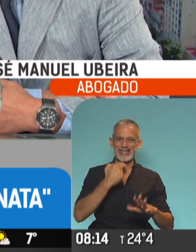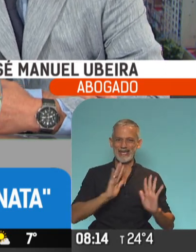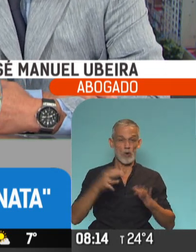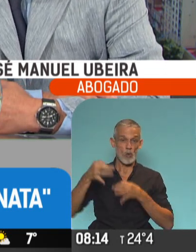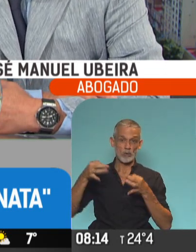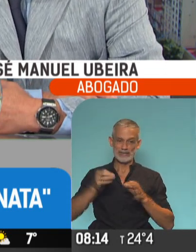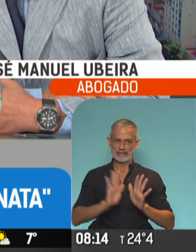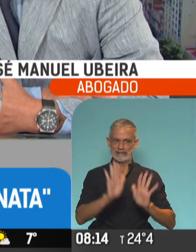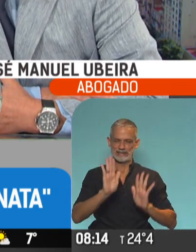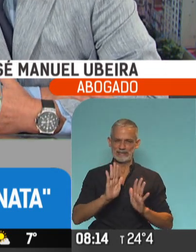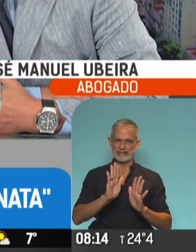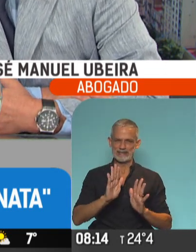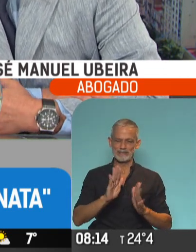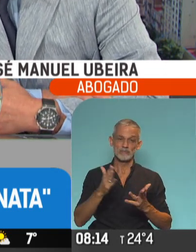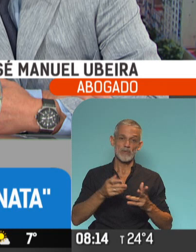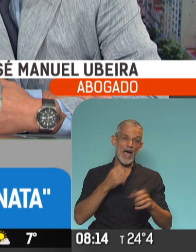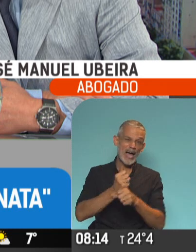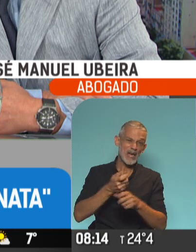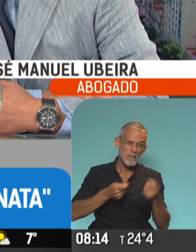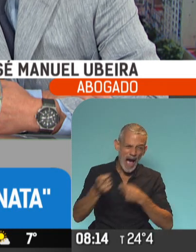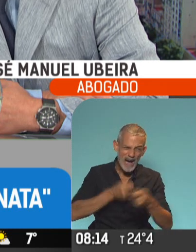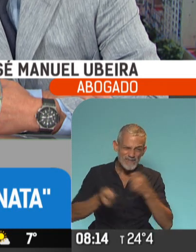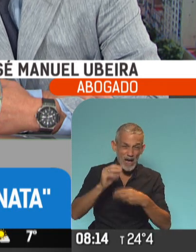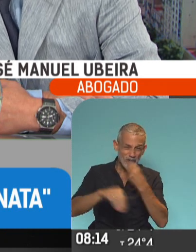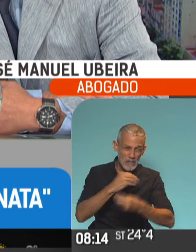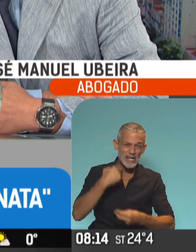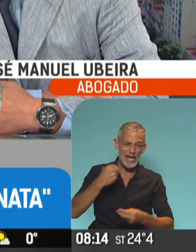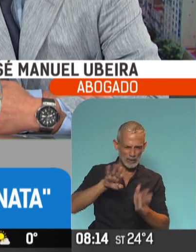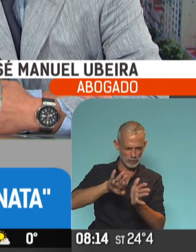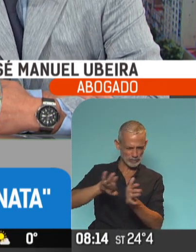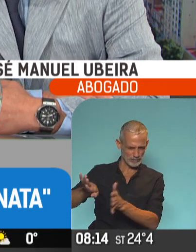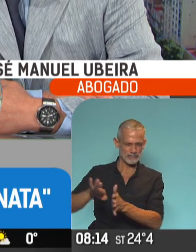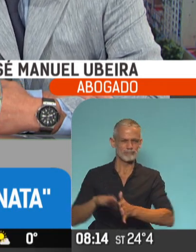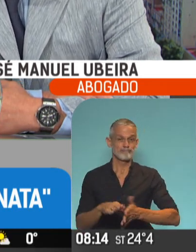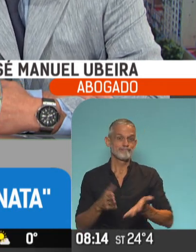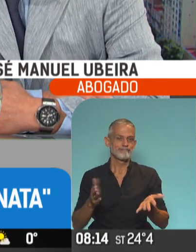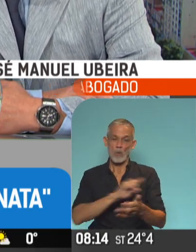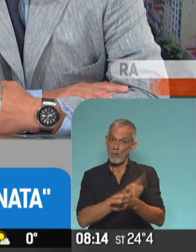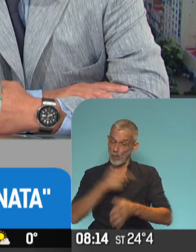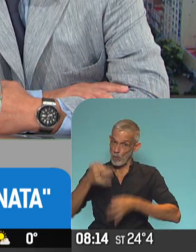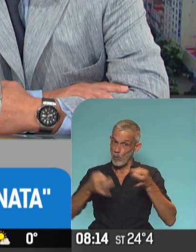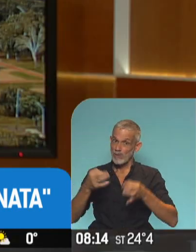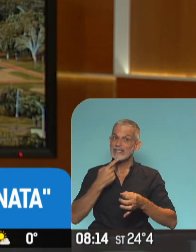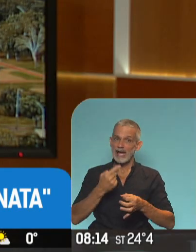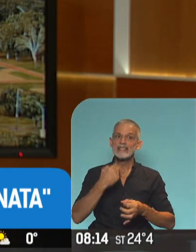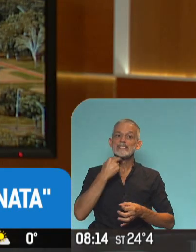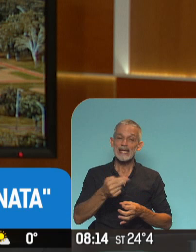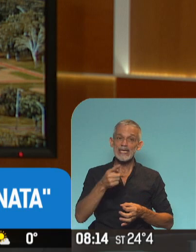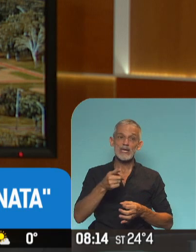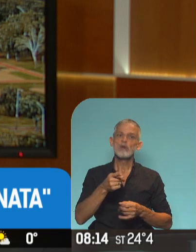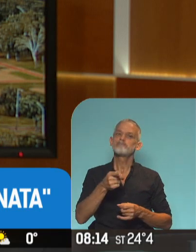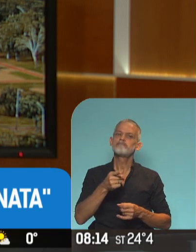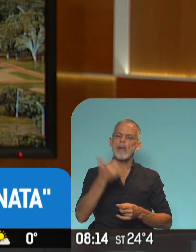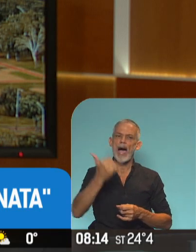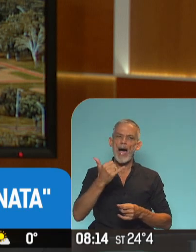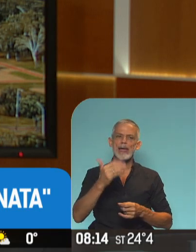justicia. Hasta la mafia no se mete con la familia y con los hijos. En el Poder Judicial dicen que eso se quebró cuando hubo